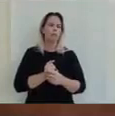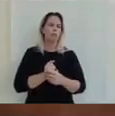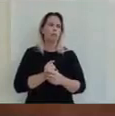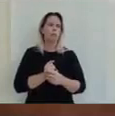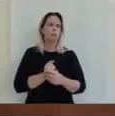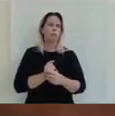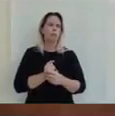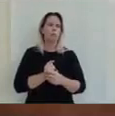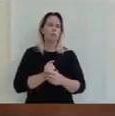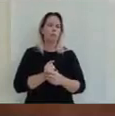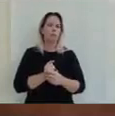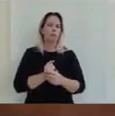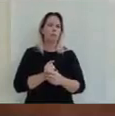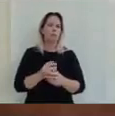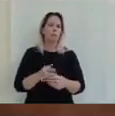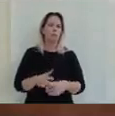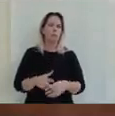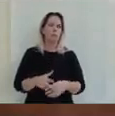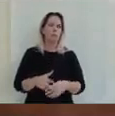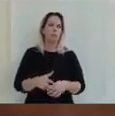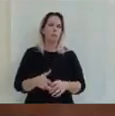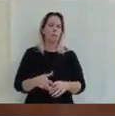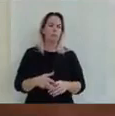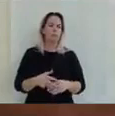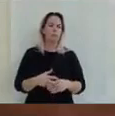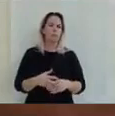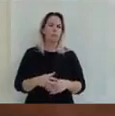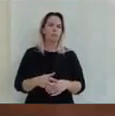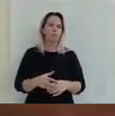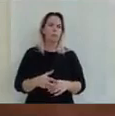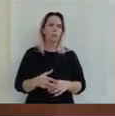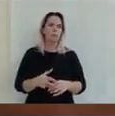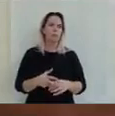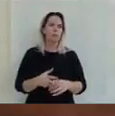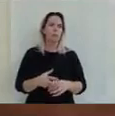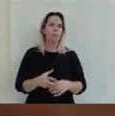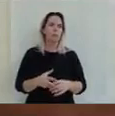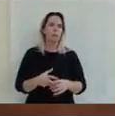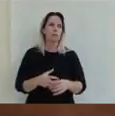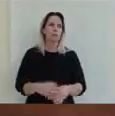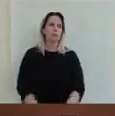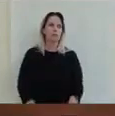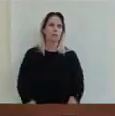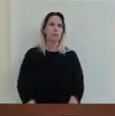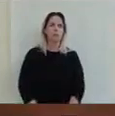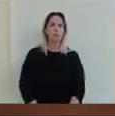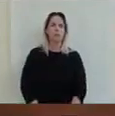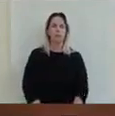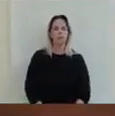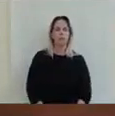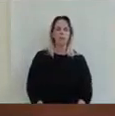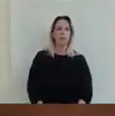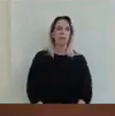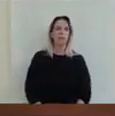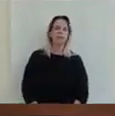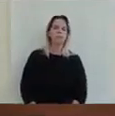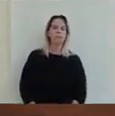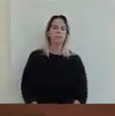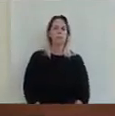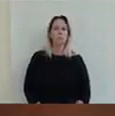sin registrar casos de coronavirus. Al poner en marcha desde la comuna fuertes controles